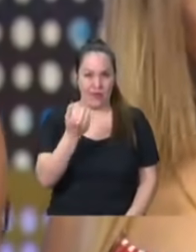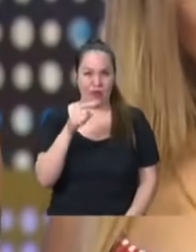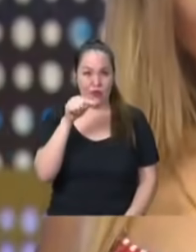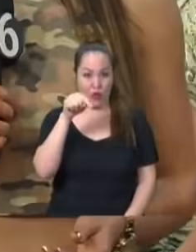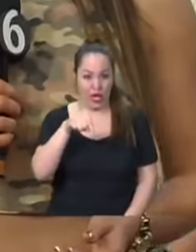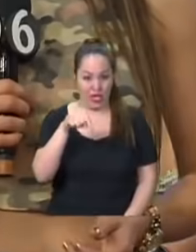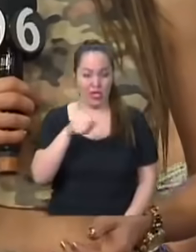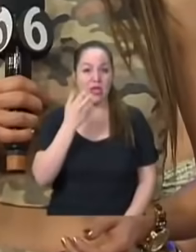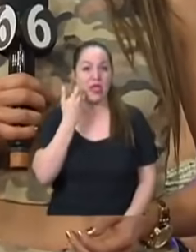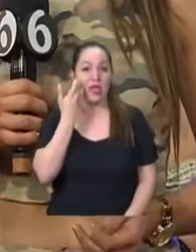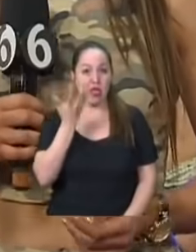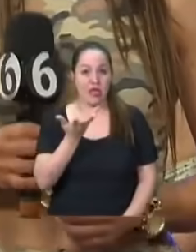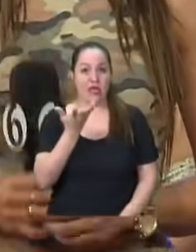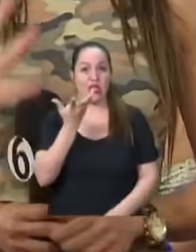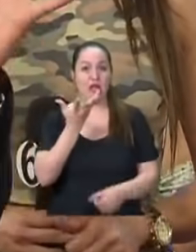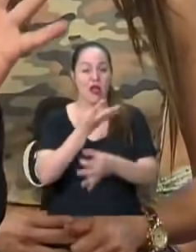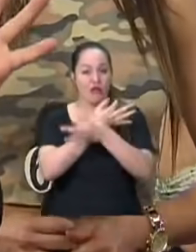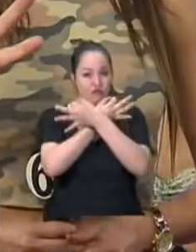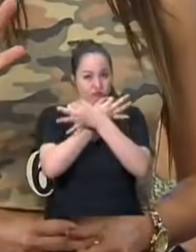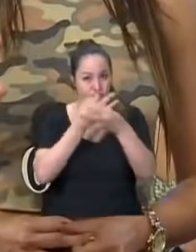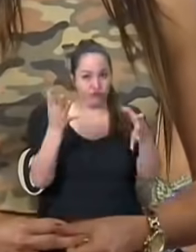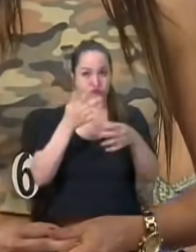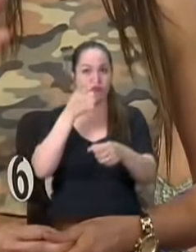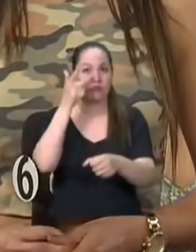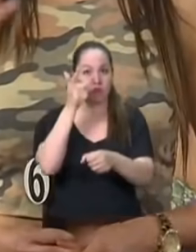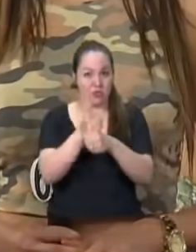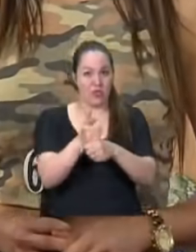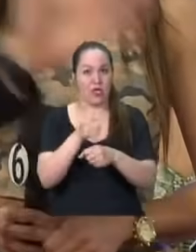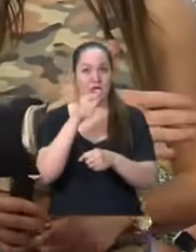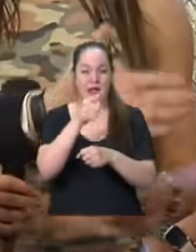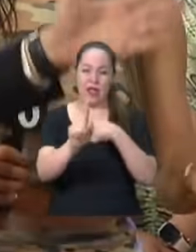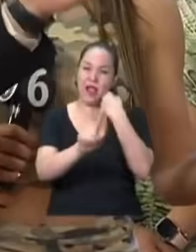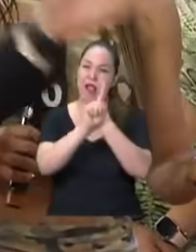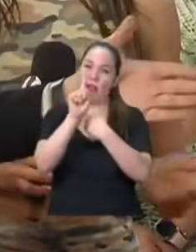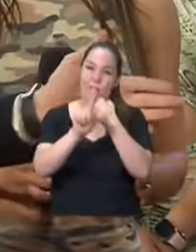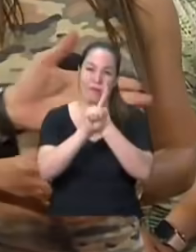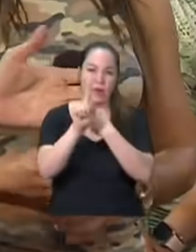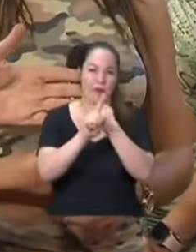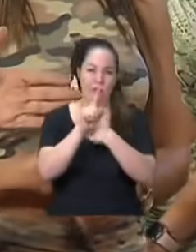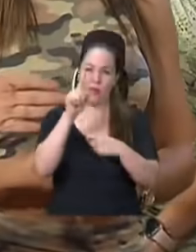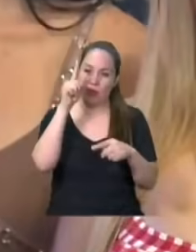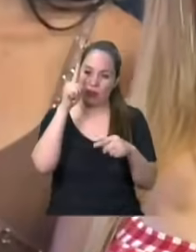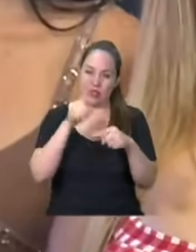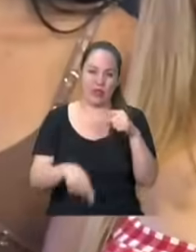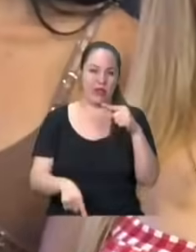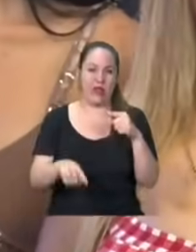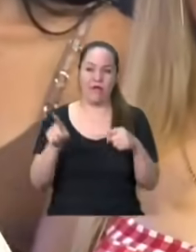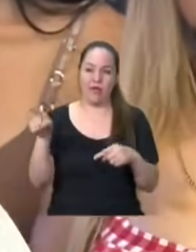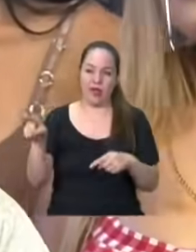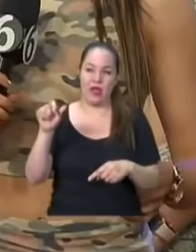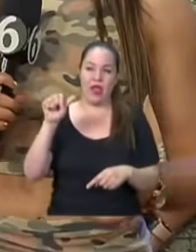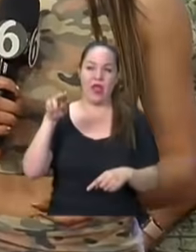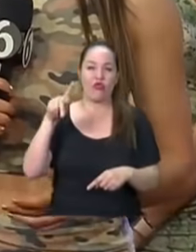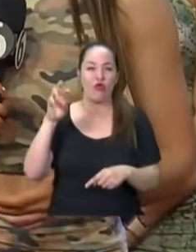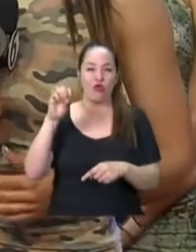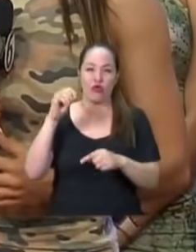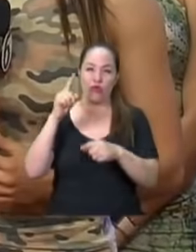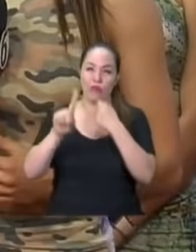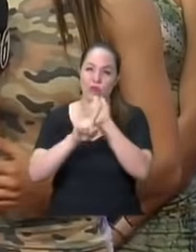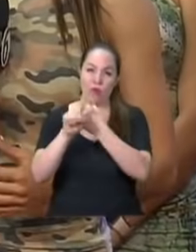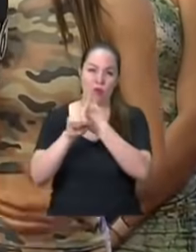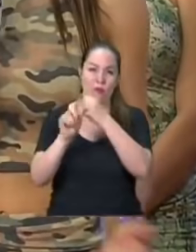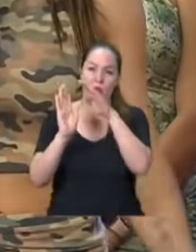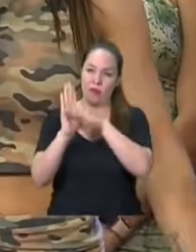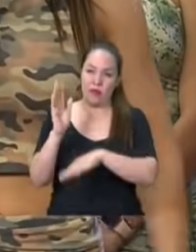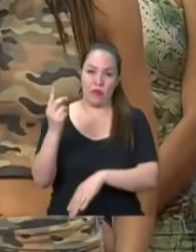que se descubra todo para que se acaben los problemas de mi compañero. Aleida, ¿fueron pareja